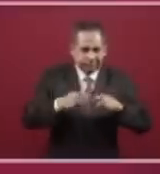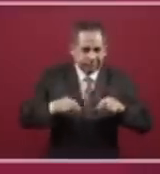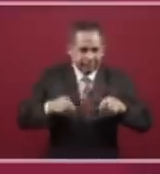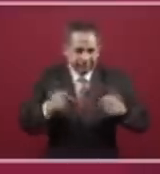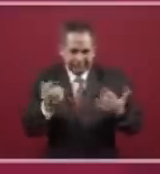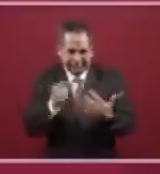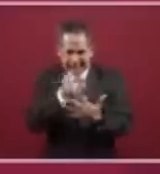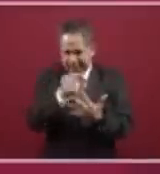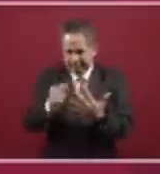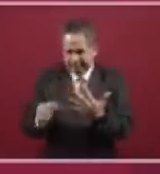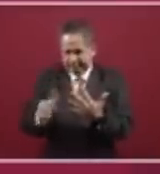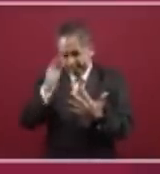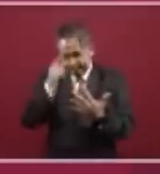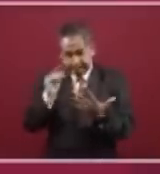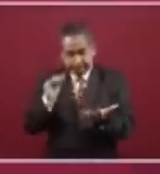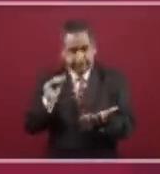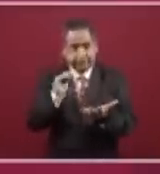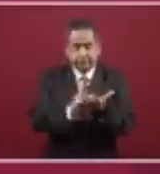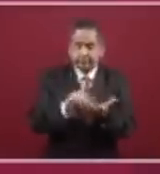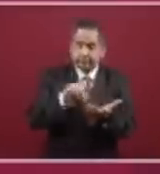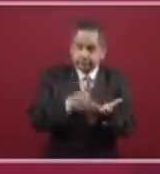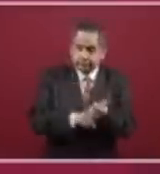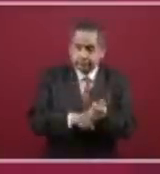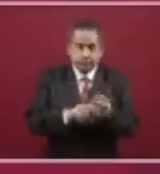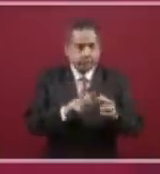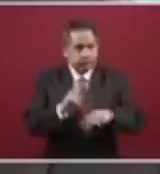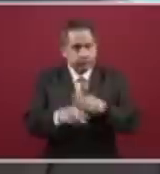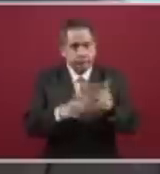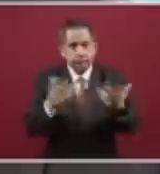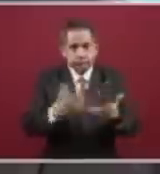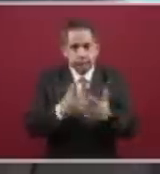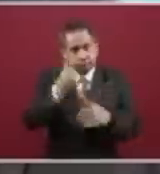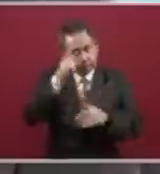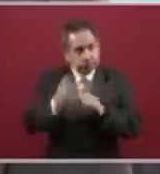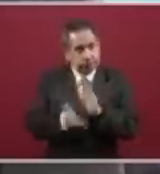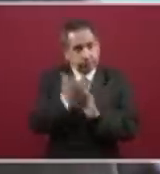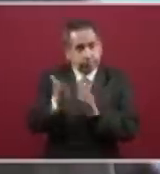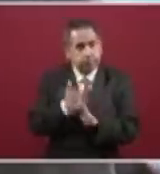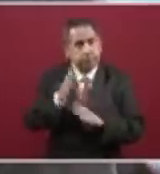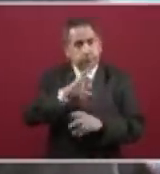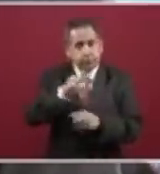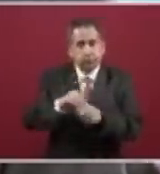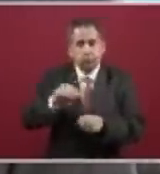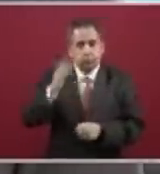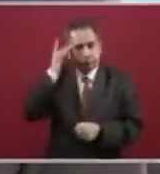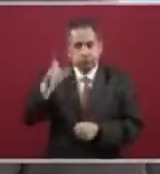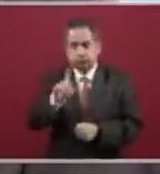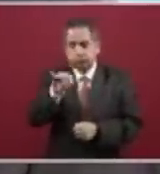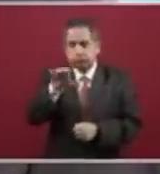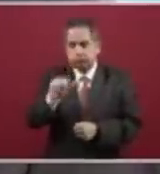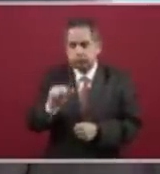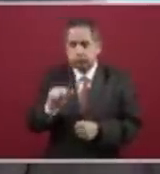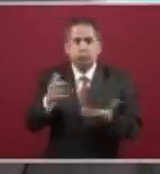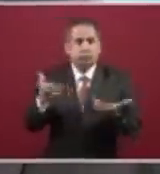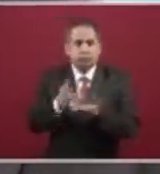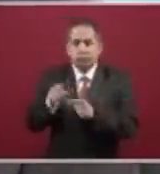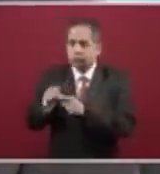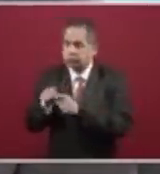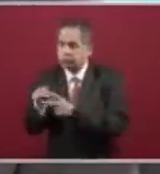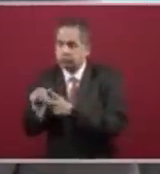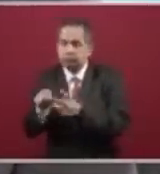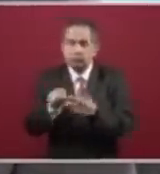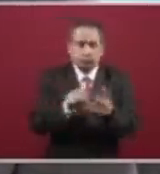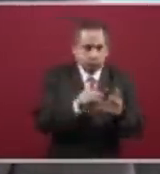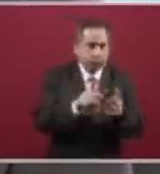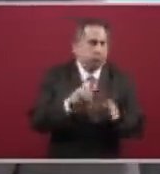para llegar a la construcción santa lucia se están desarrollando por